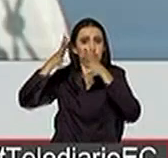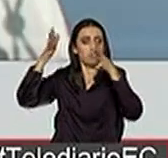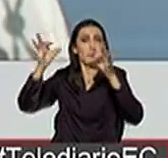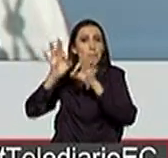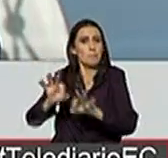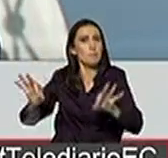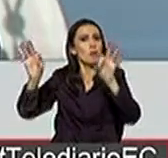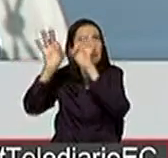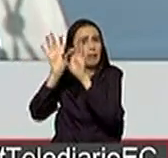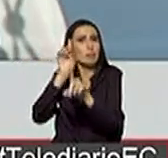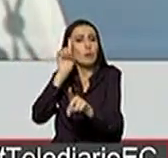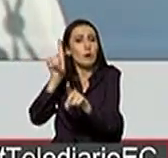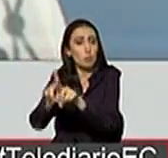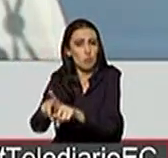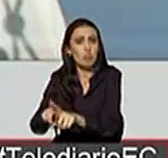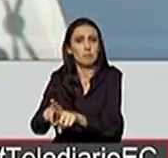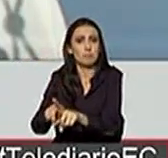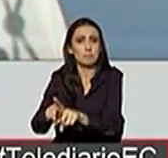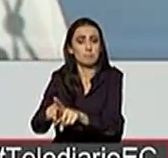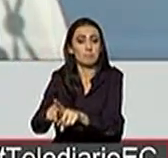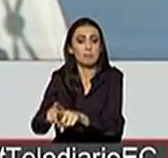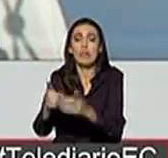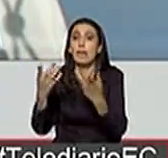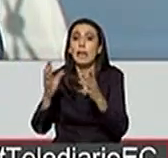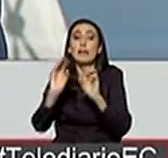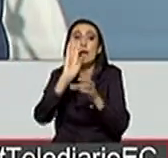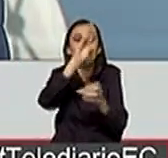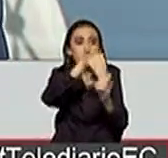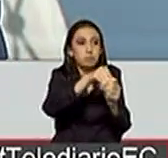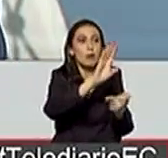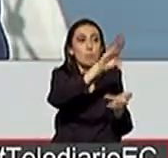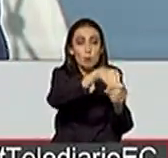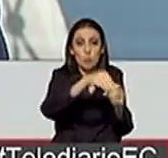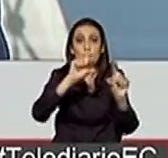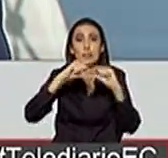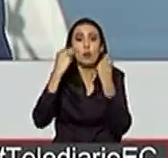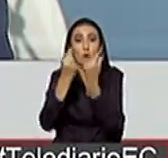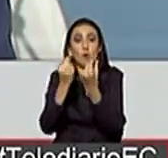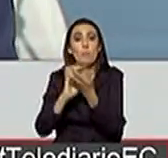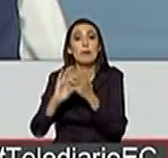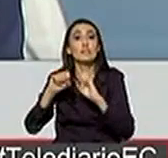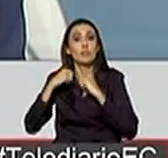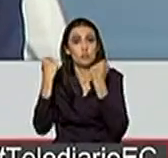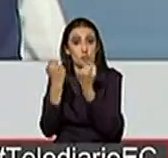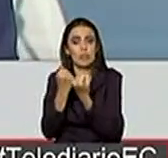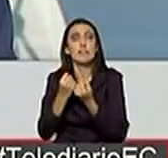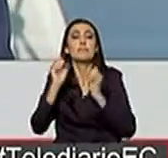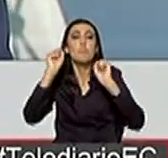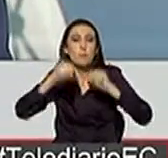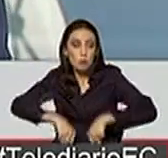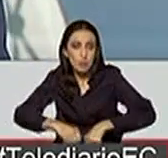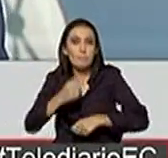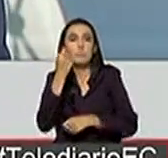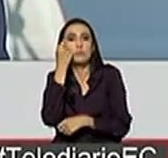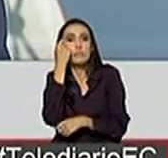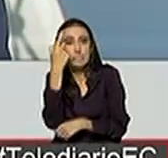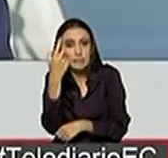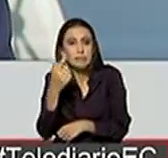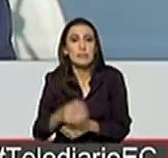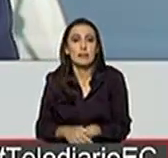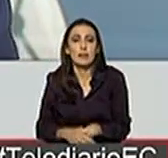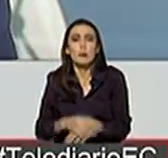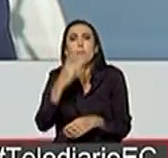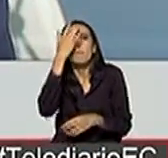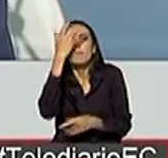en la medida en que podamos ir ente integrando a todos los sectores sociales se puede ir comprendiendo el porqué de la necesidad de las